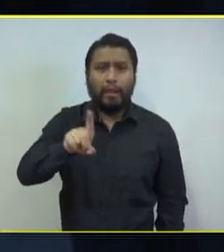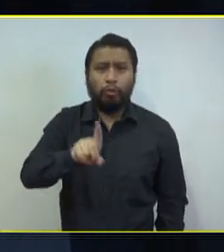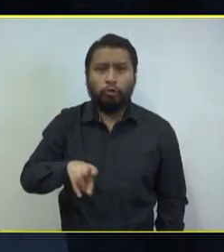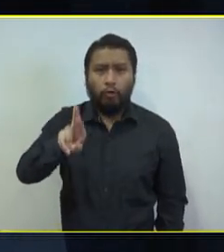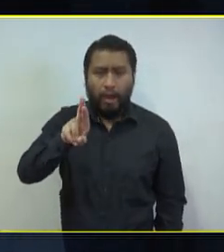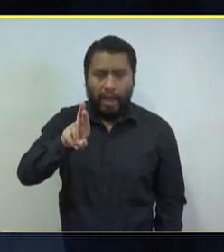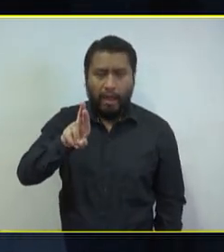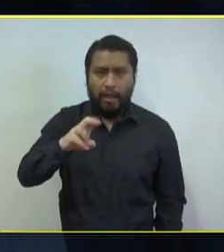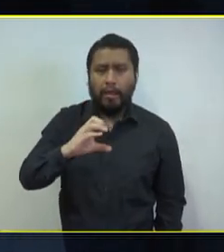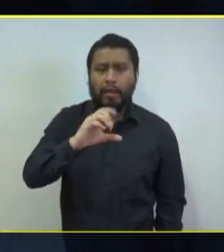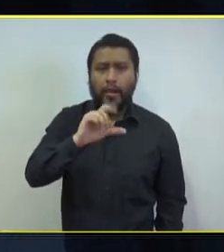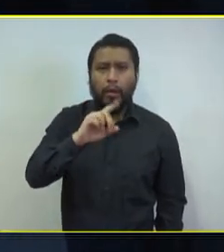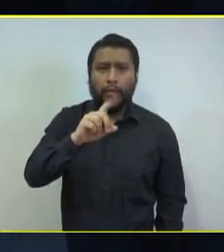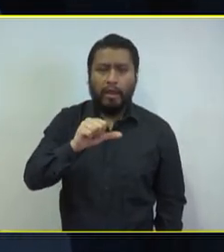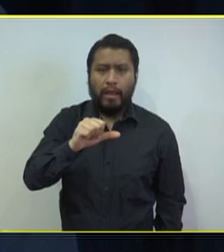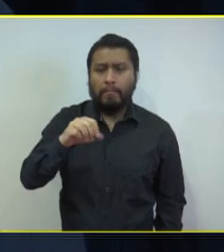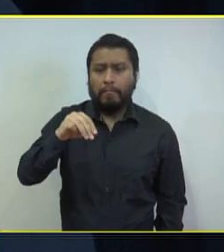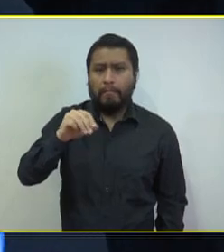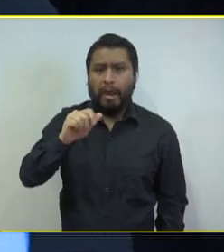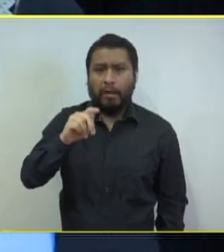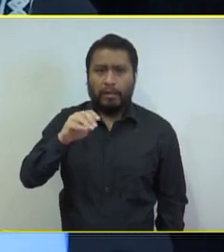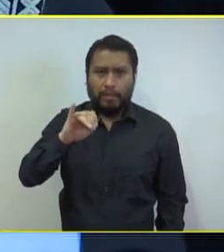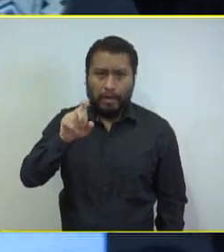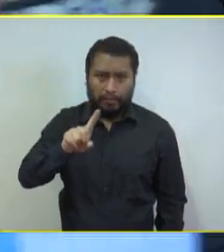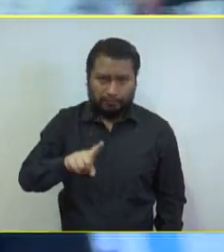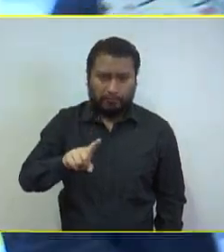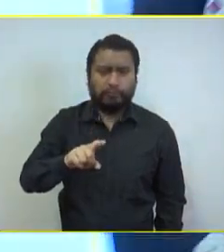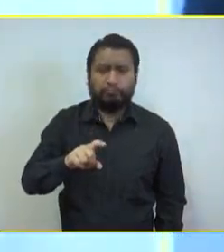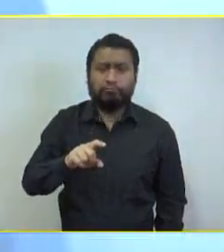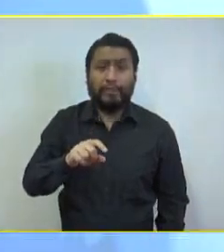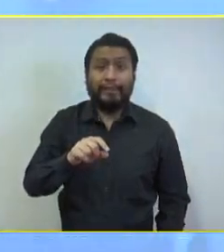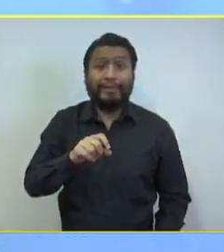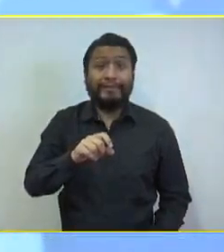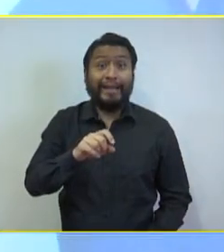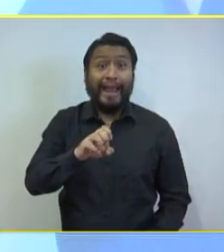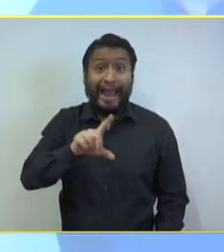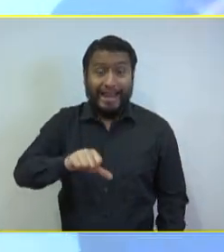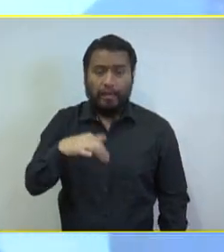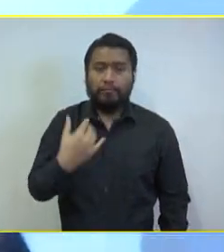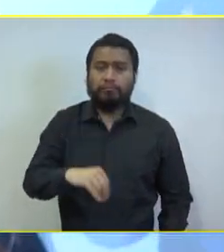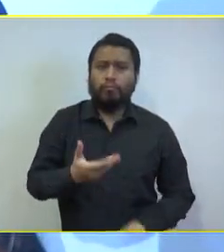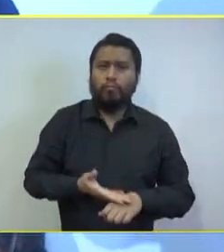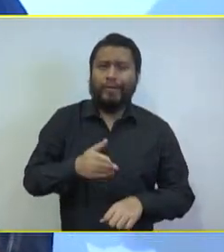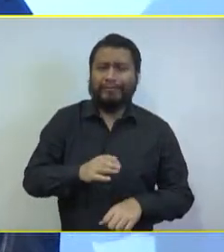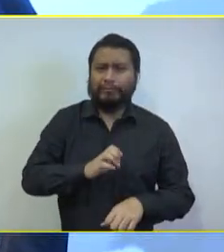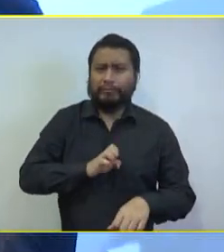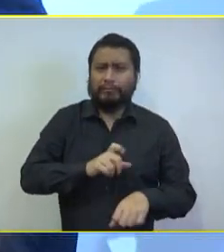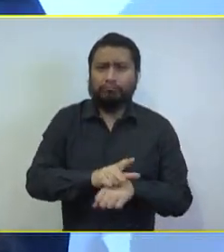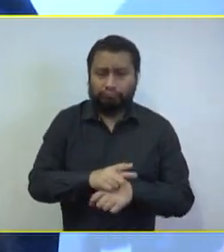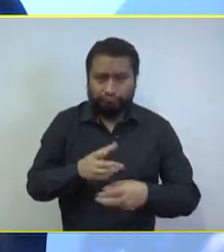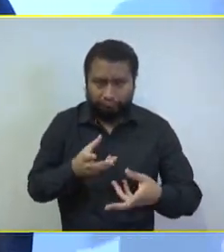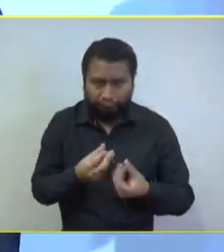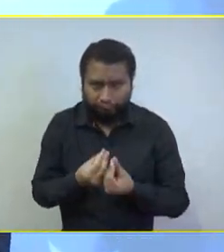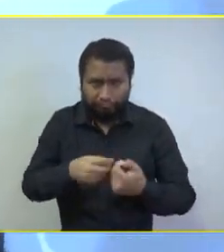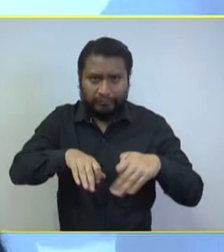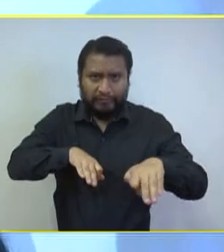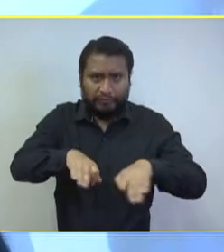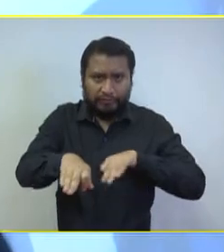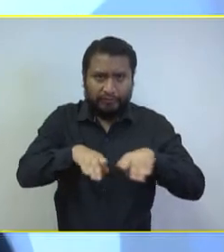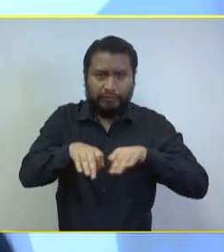Claudia Martínez de la Peña, que de una manera muy especial ha colaborado con nosotros. Ella labora en